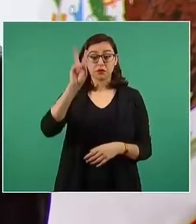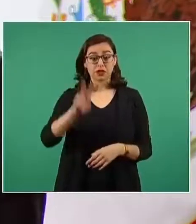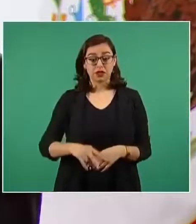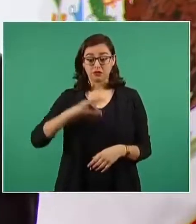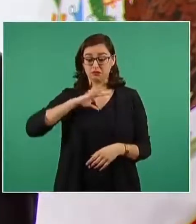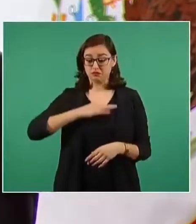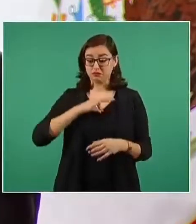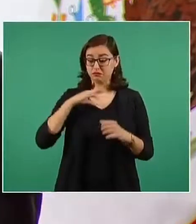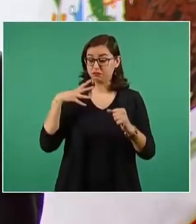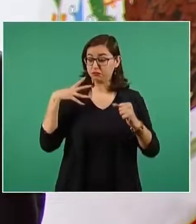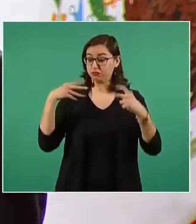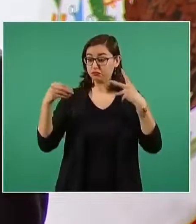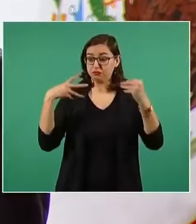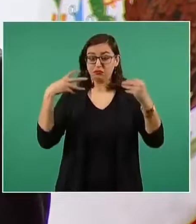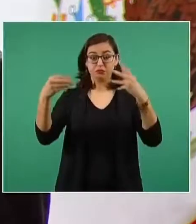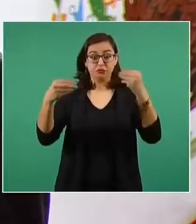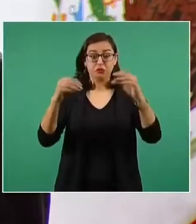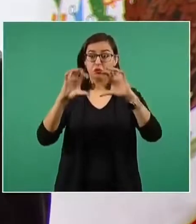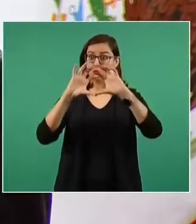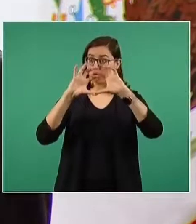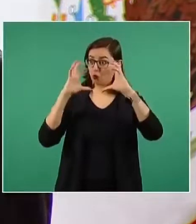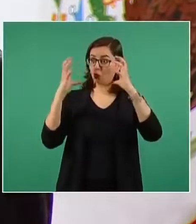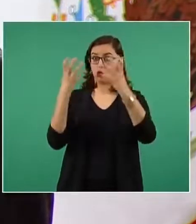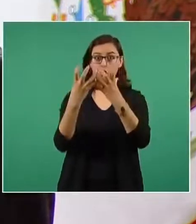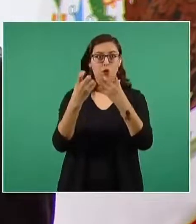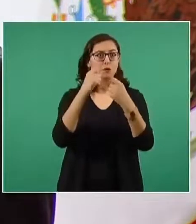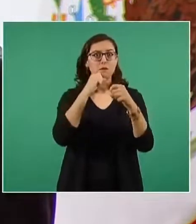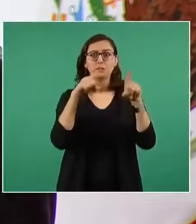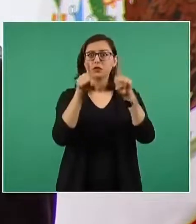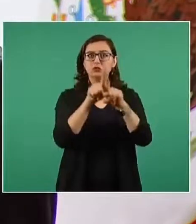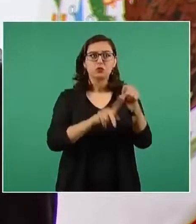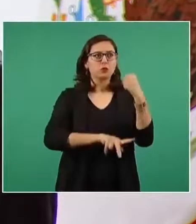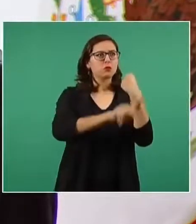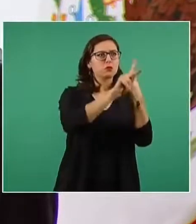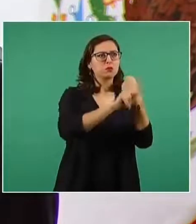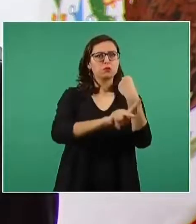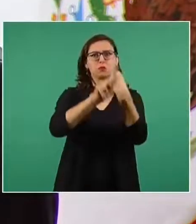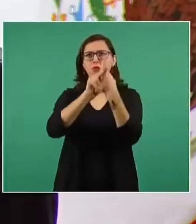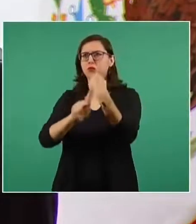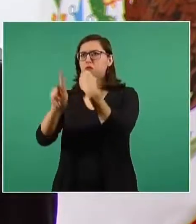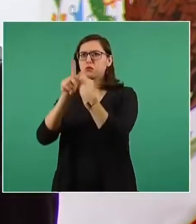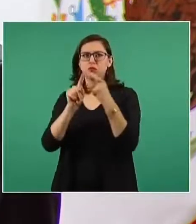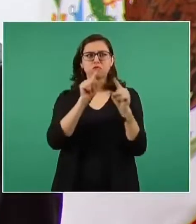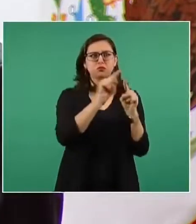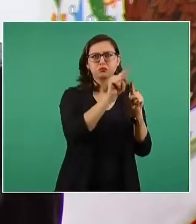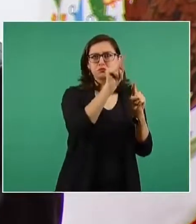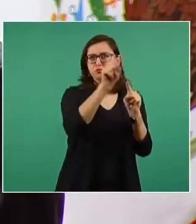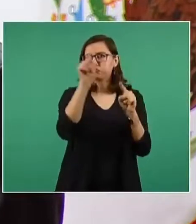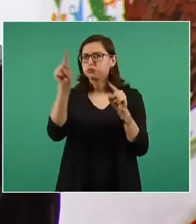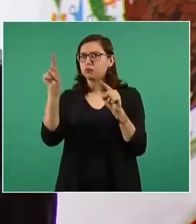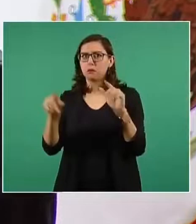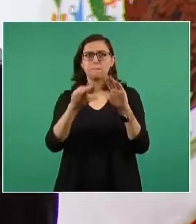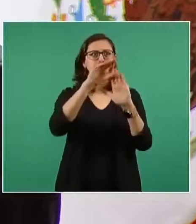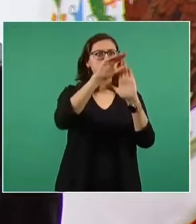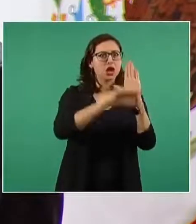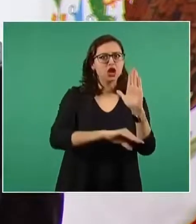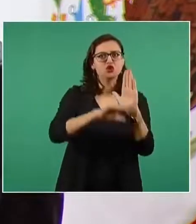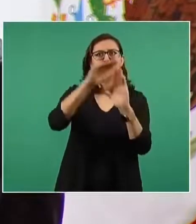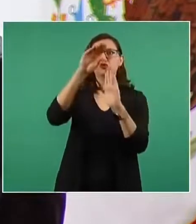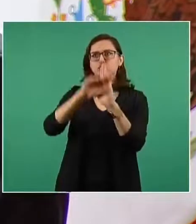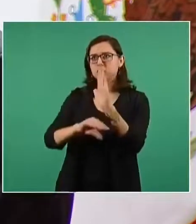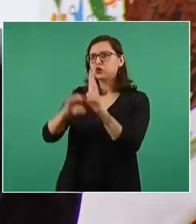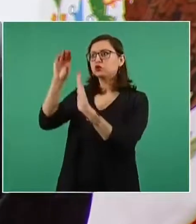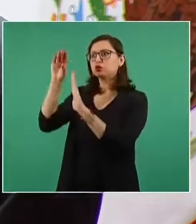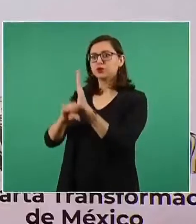probablemente si llegaba al gobierno en aquel entonces, en el 2006, no iba a poder hacer grandes cambios porque los intereses creados eran muchos, muy